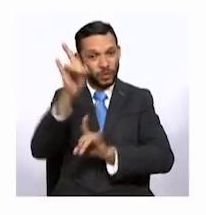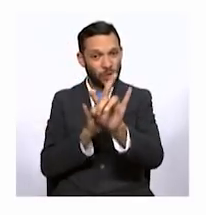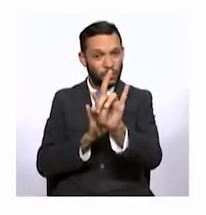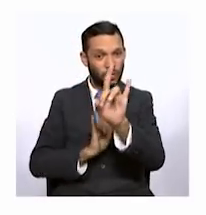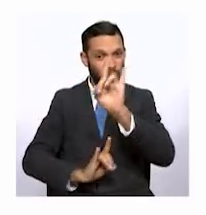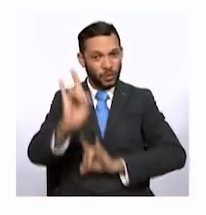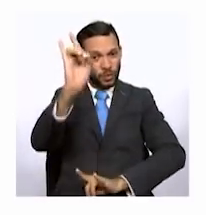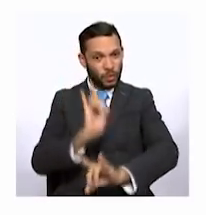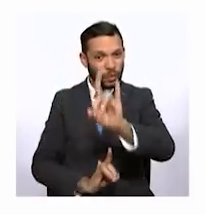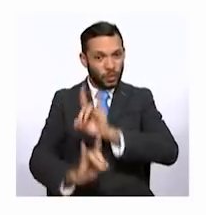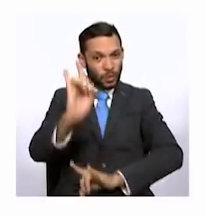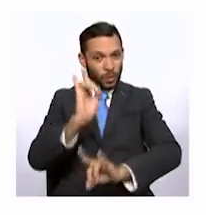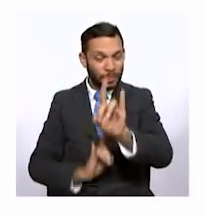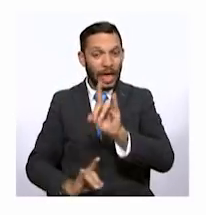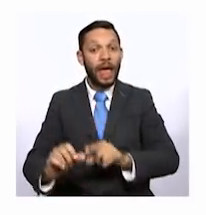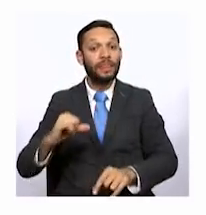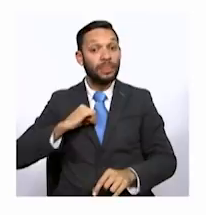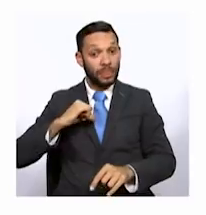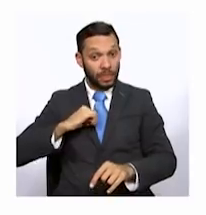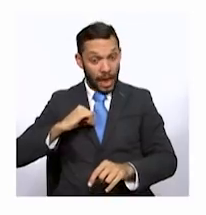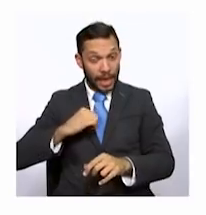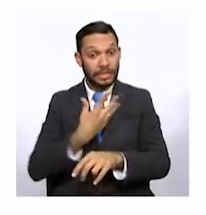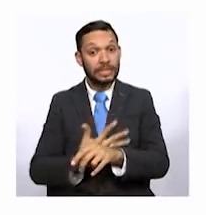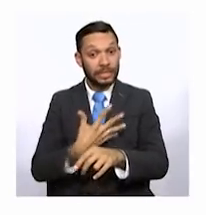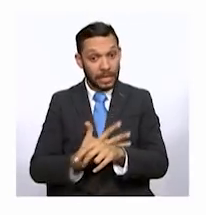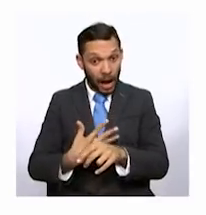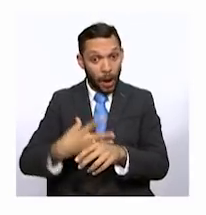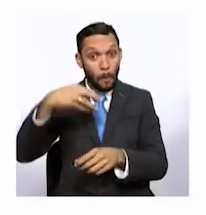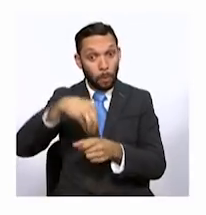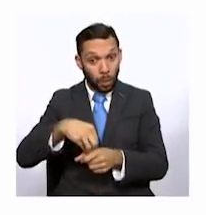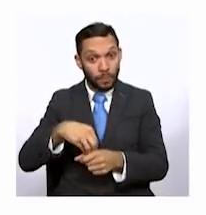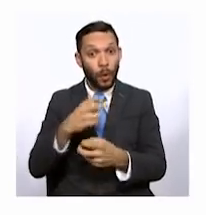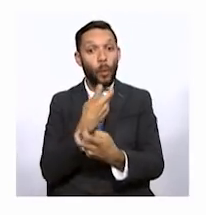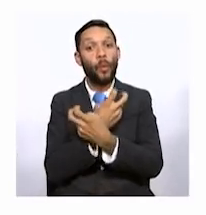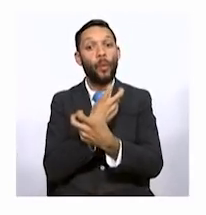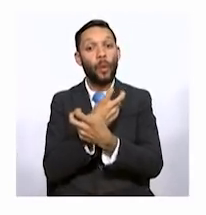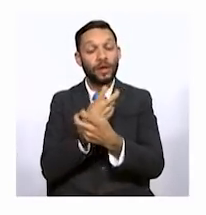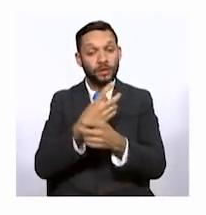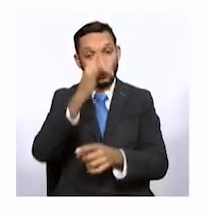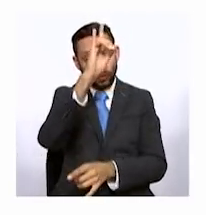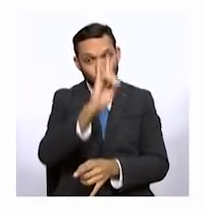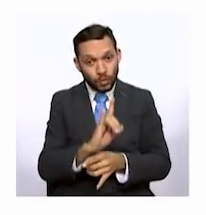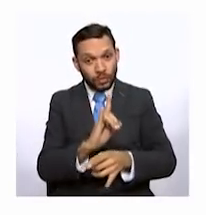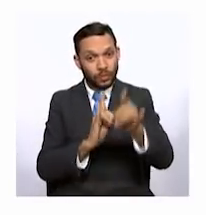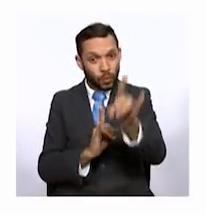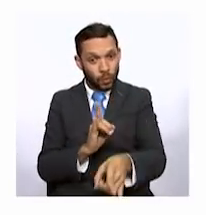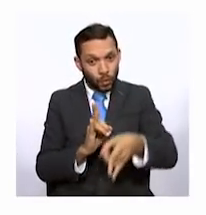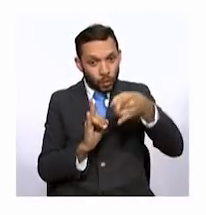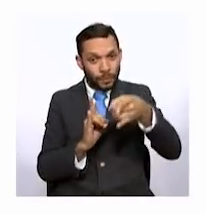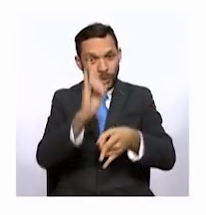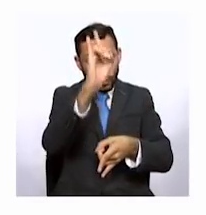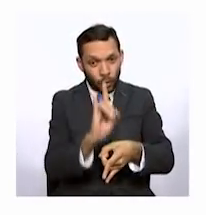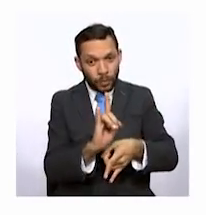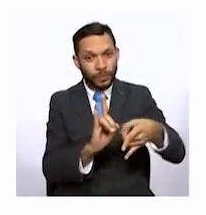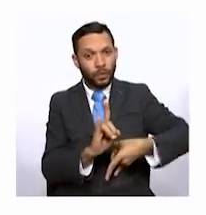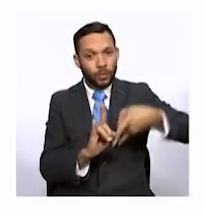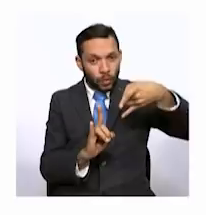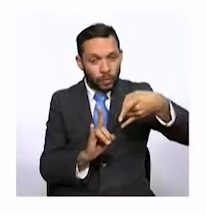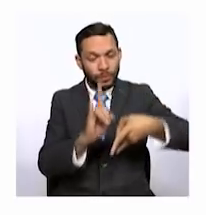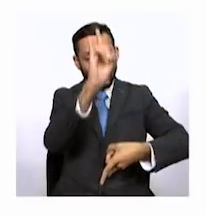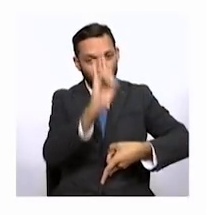a corresponder en la parte que nos ayuda con la nutrición, obviamente porque este flujo sanguíneo hace que el hueso tenga una muy buena